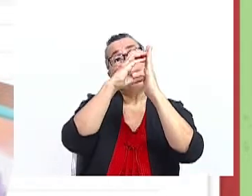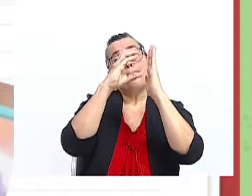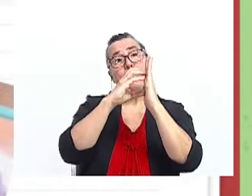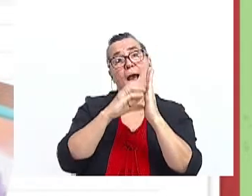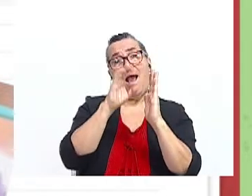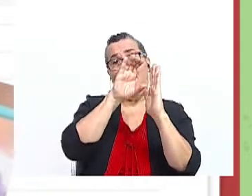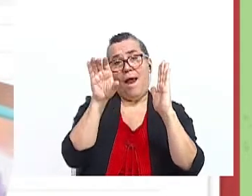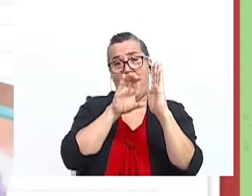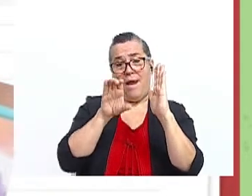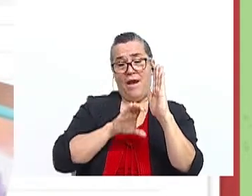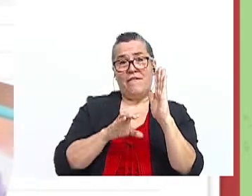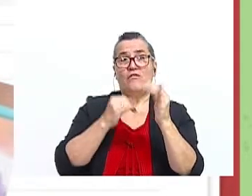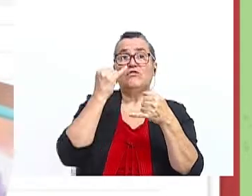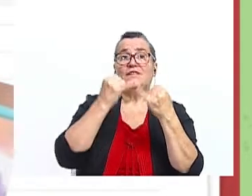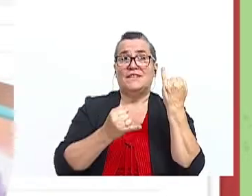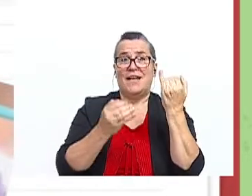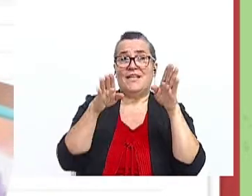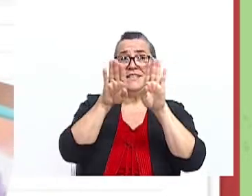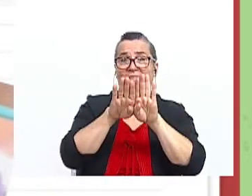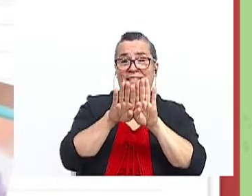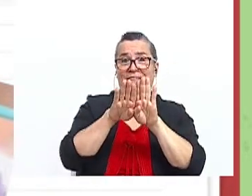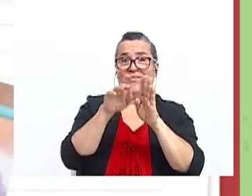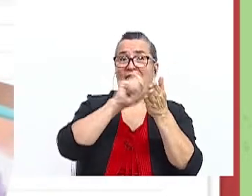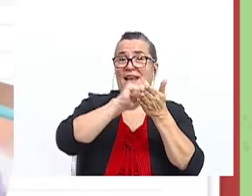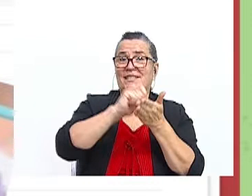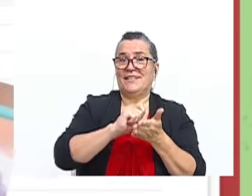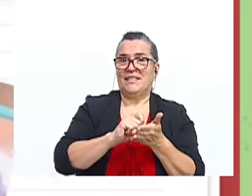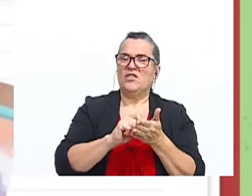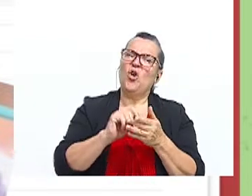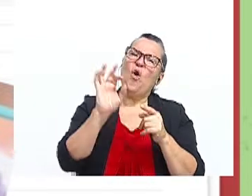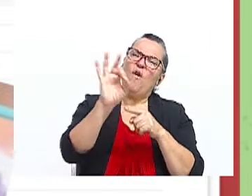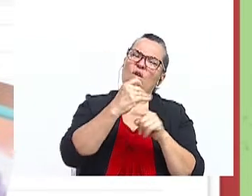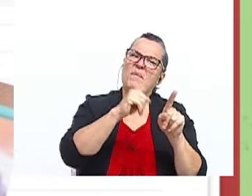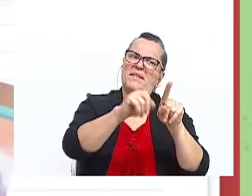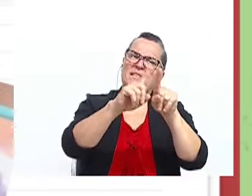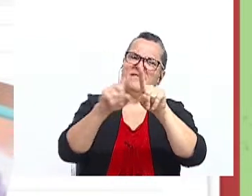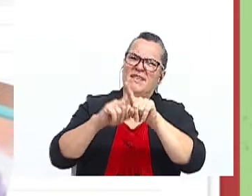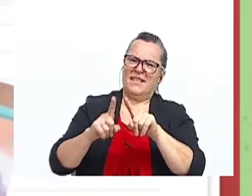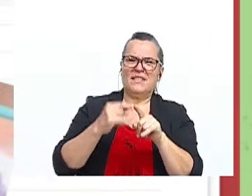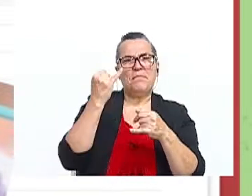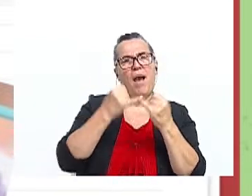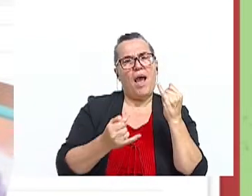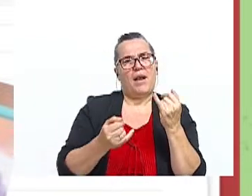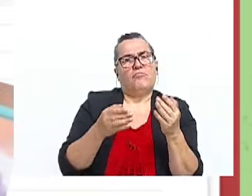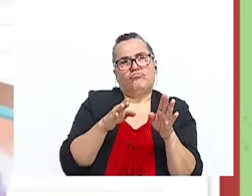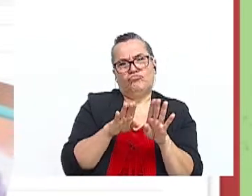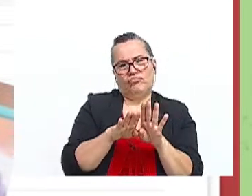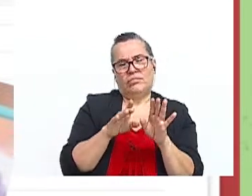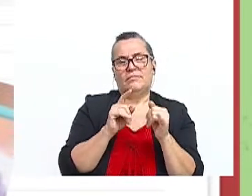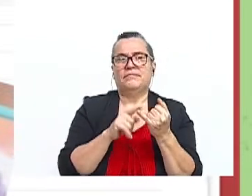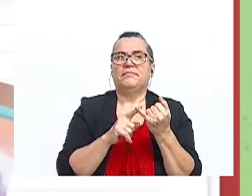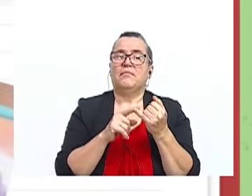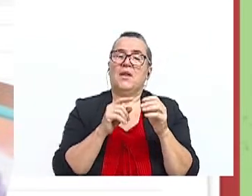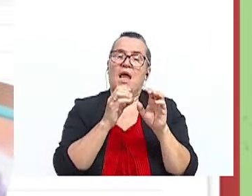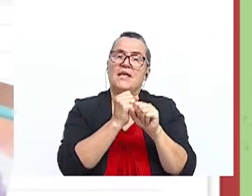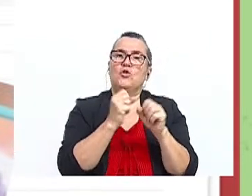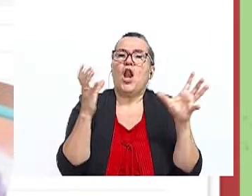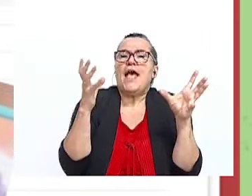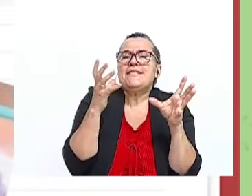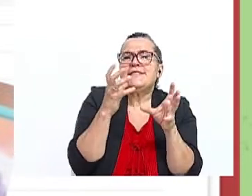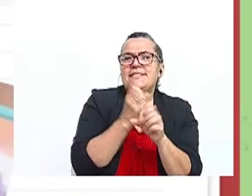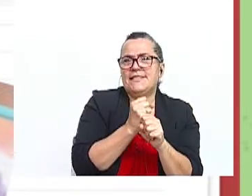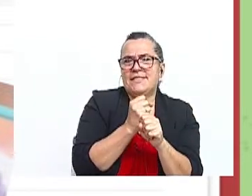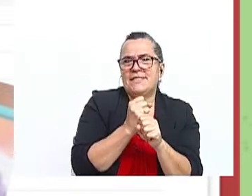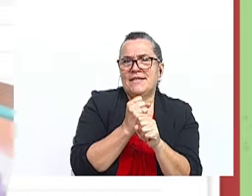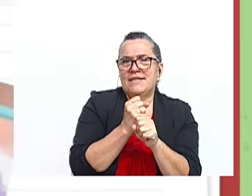cerrar nuestro ensayo. Hay varias formas de poder concluir. Podemos hacer una síntesis